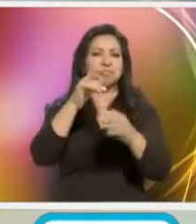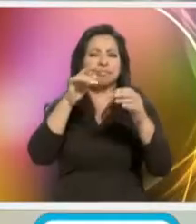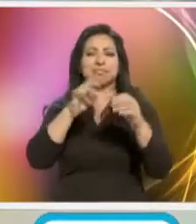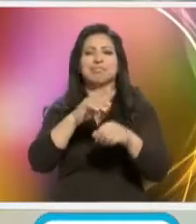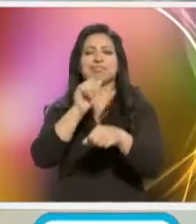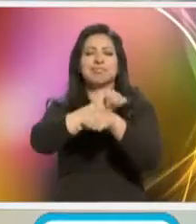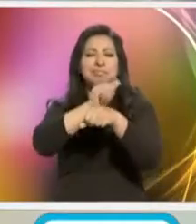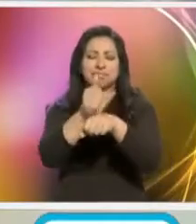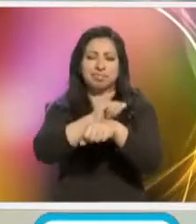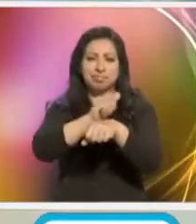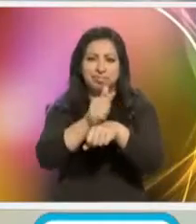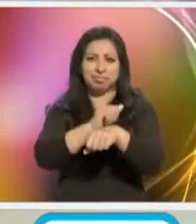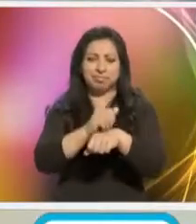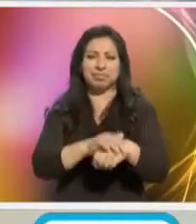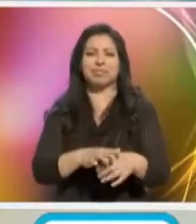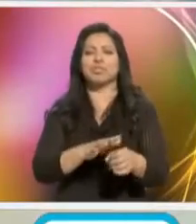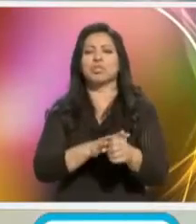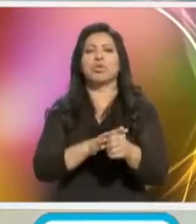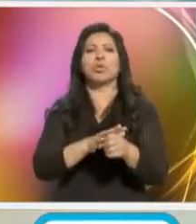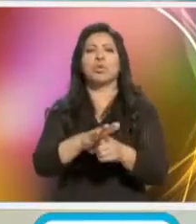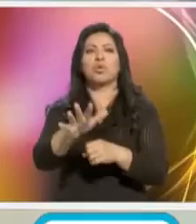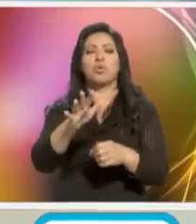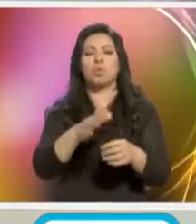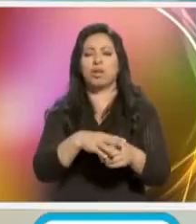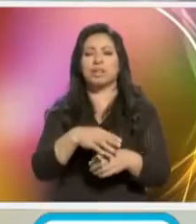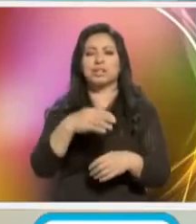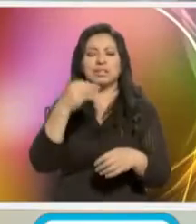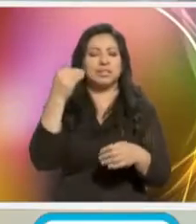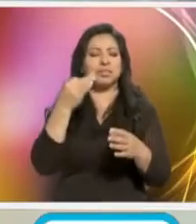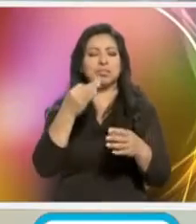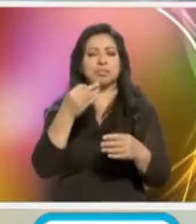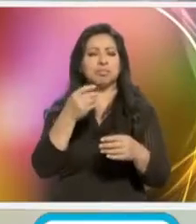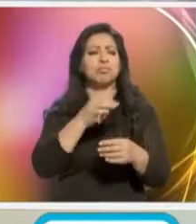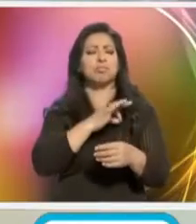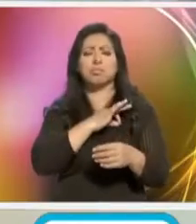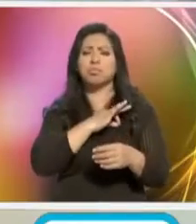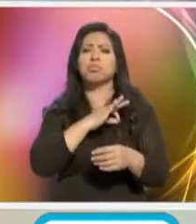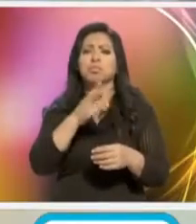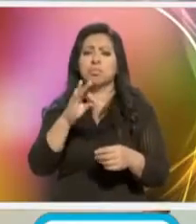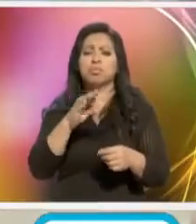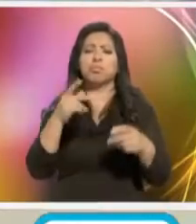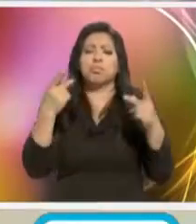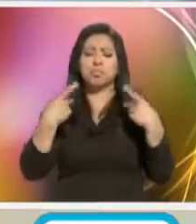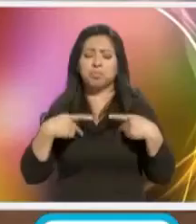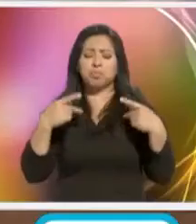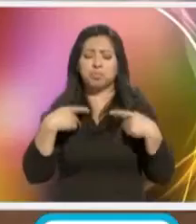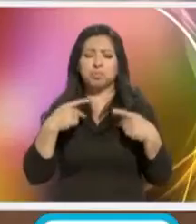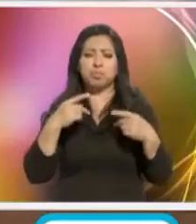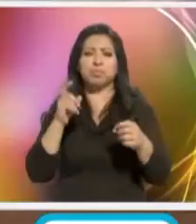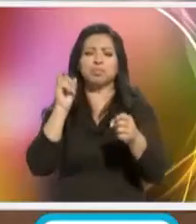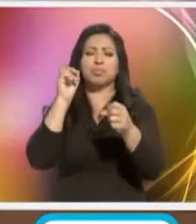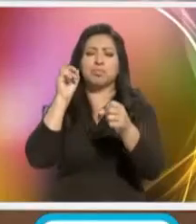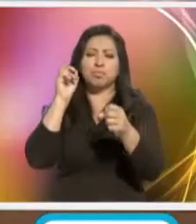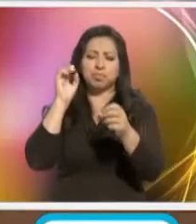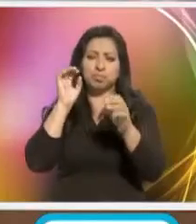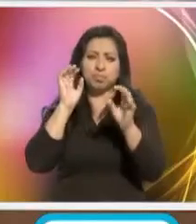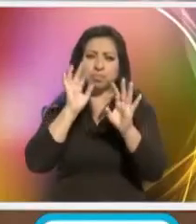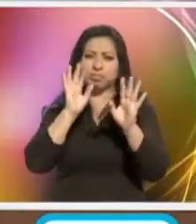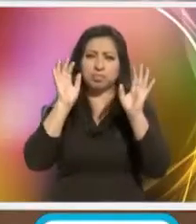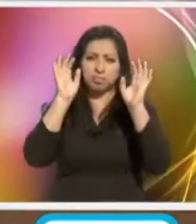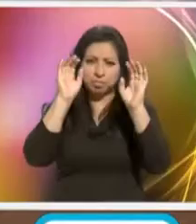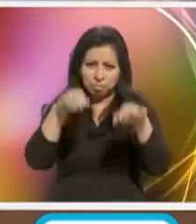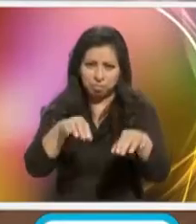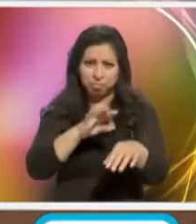con mejor trayectoria en este tiempo. O sea, la gente que se inscriba y que empiece a tomar estos cursos, estos talleres, estas actividades, al final se le va